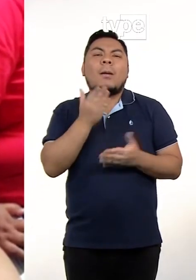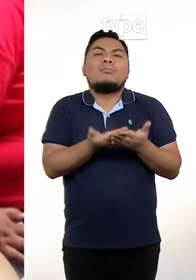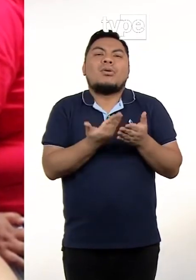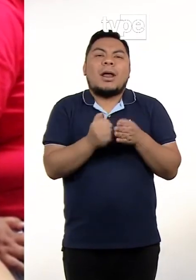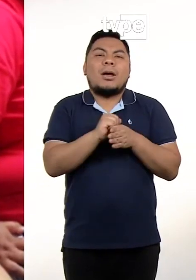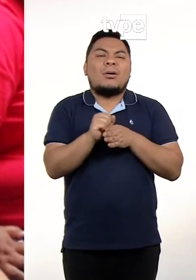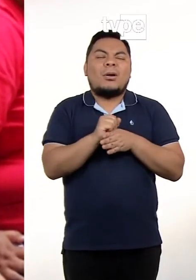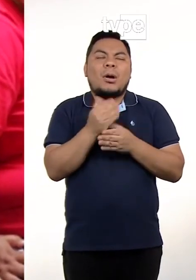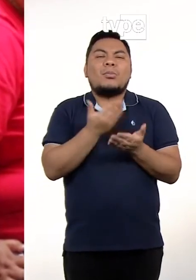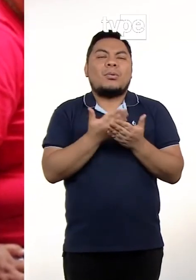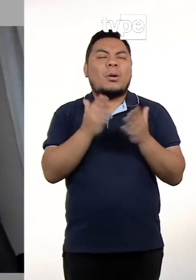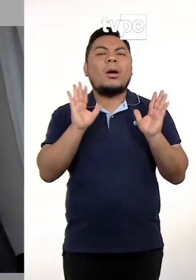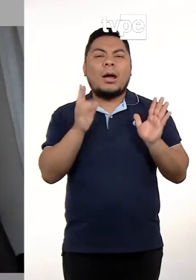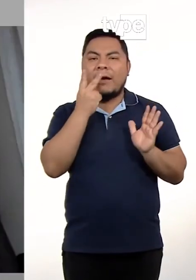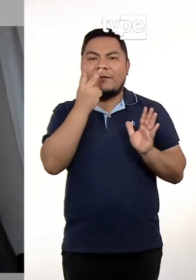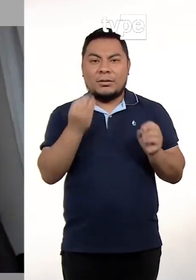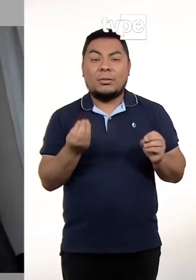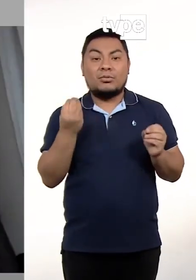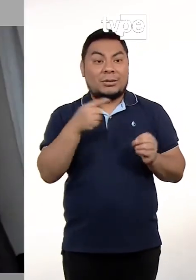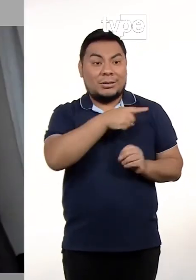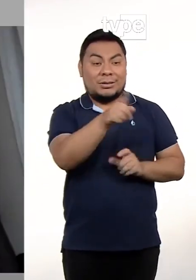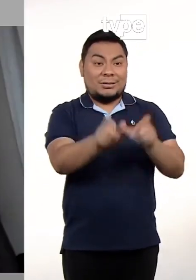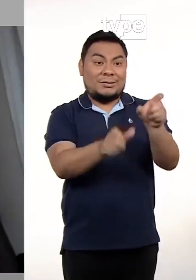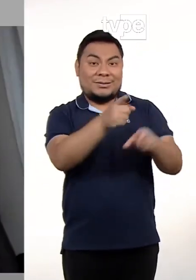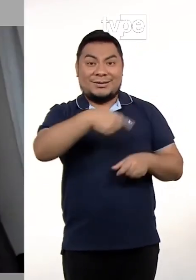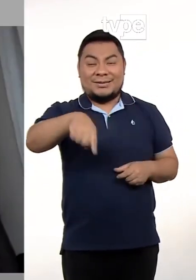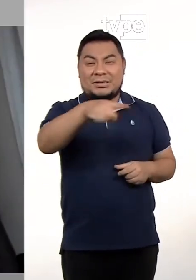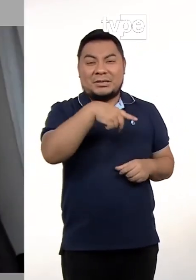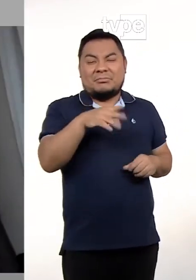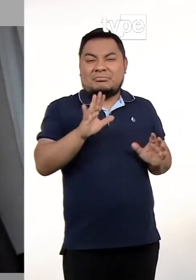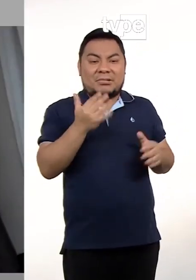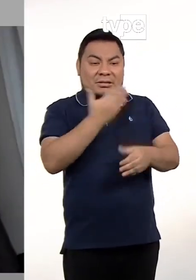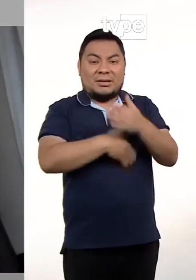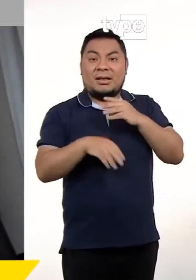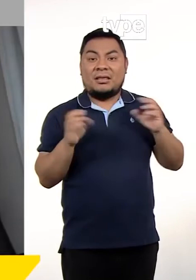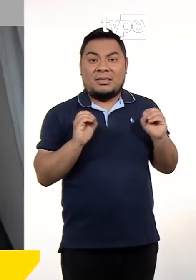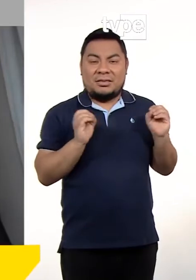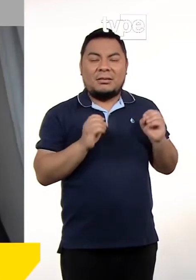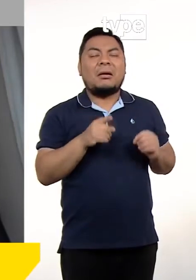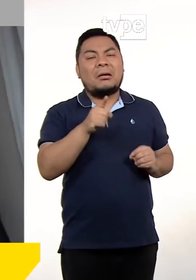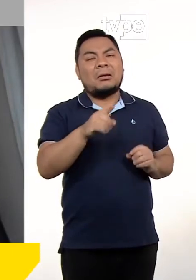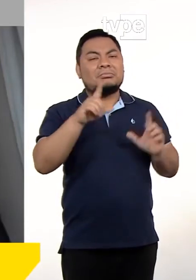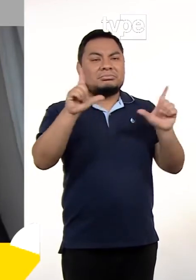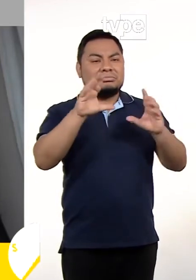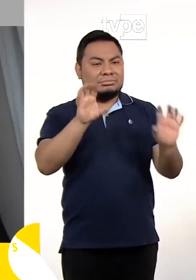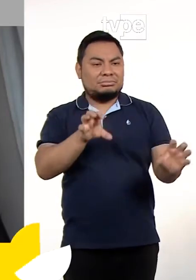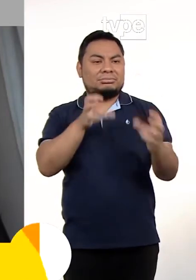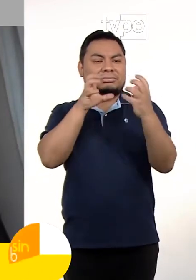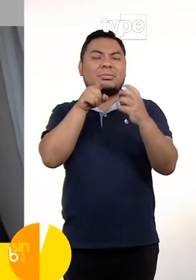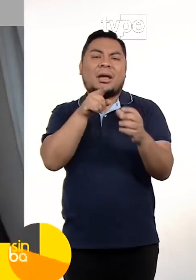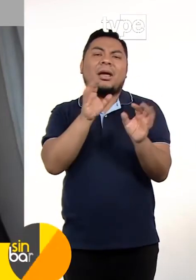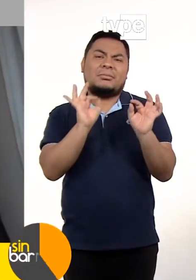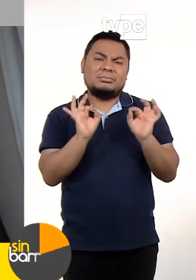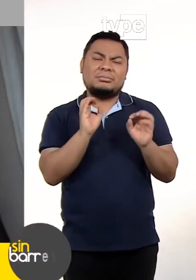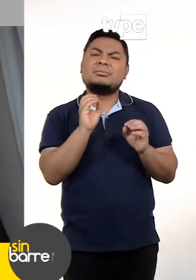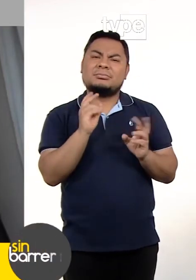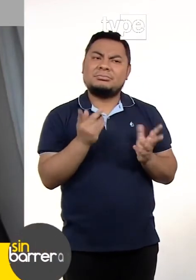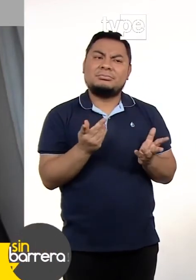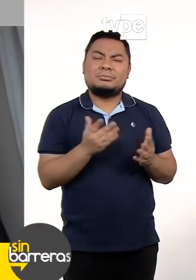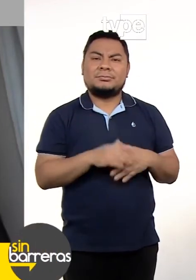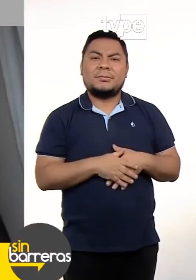piloto primero, porque para los chicos regulares las clases virtuales les va pues